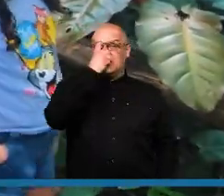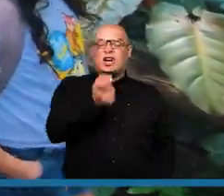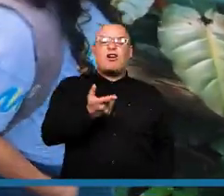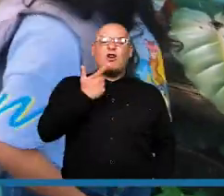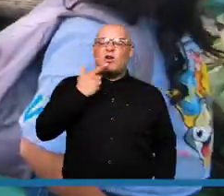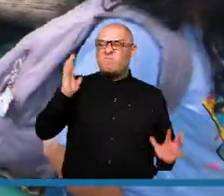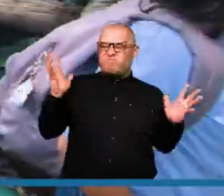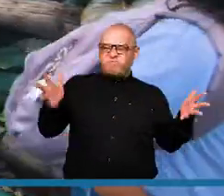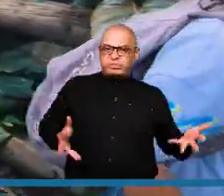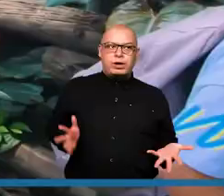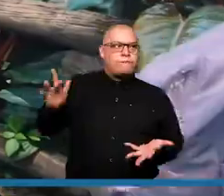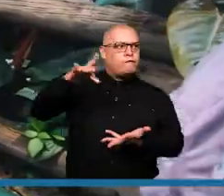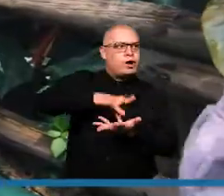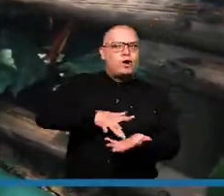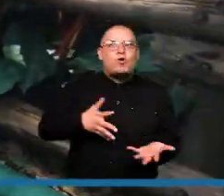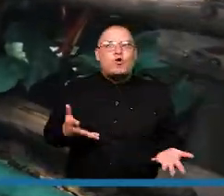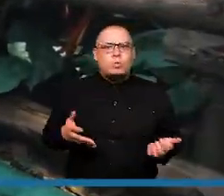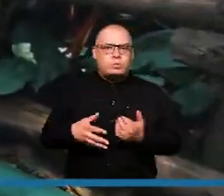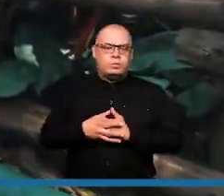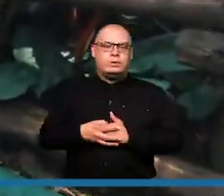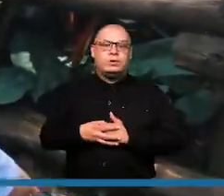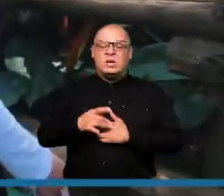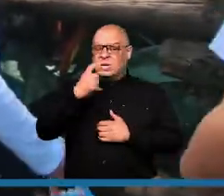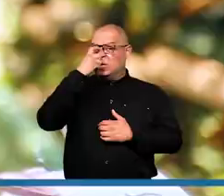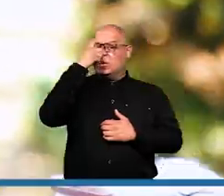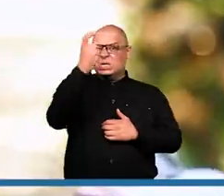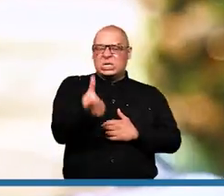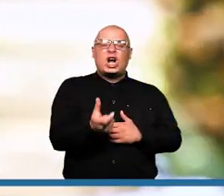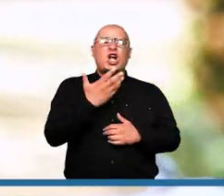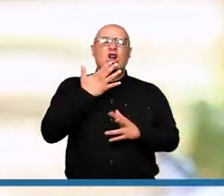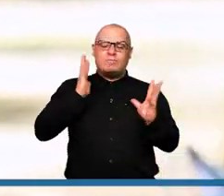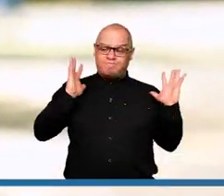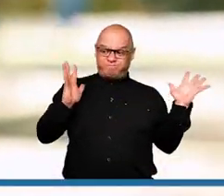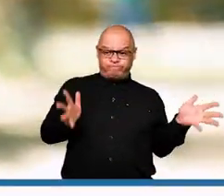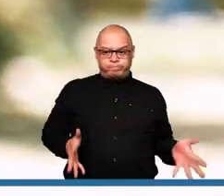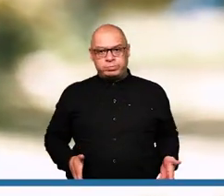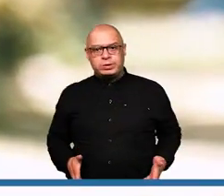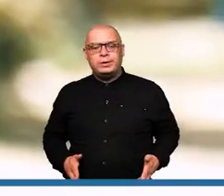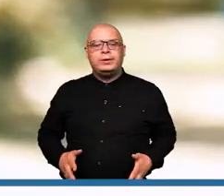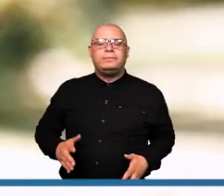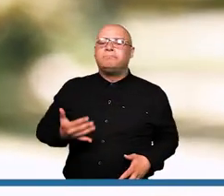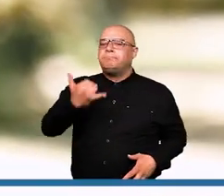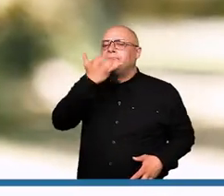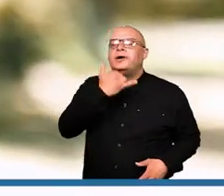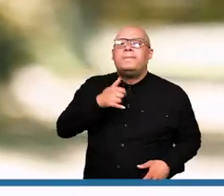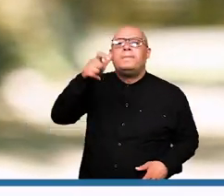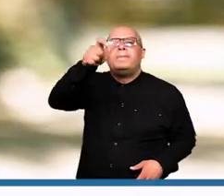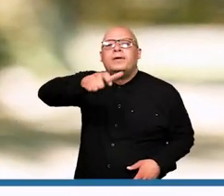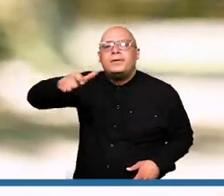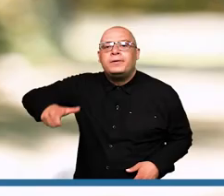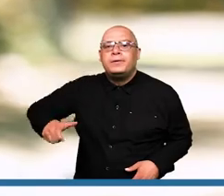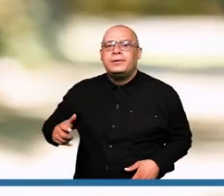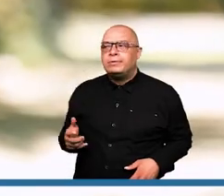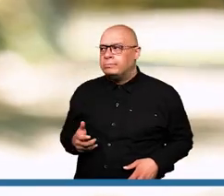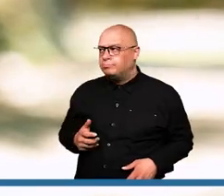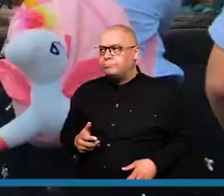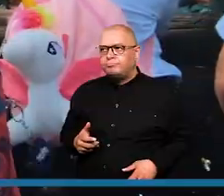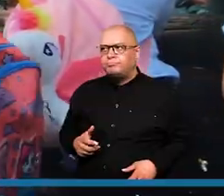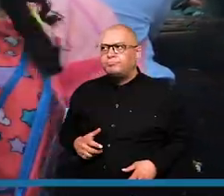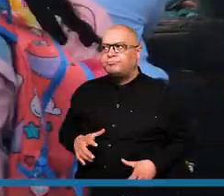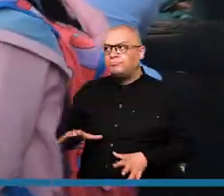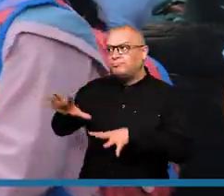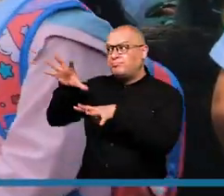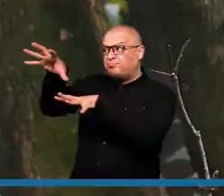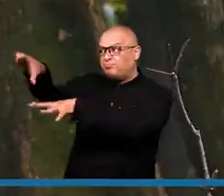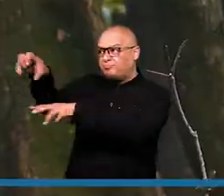¿Llegaron las guacamayas aquí? ¡Ay, qué buena pregunta es esa! Bueno, las guacamayas llegan porque algunas personas hicieron algo que no era debido y